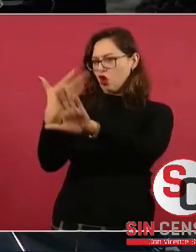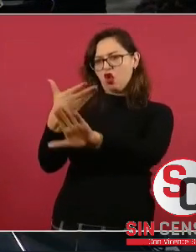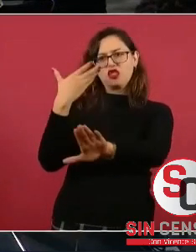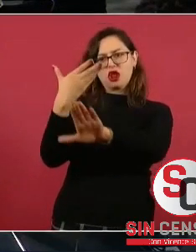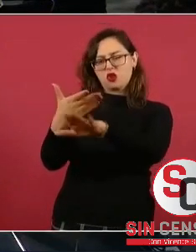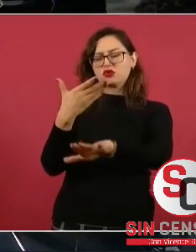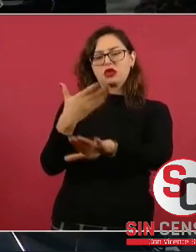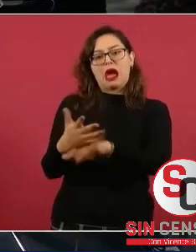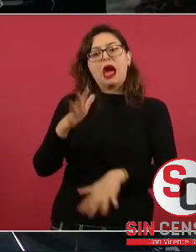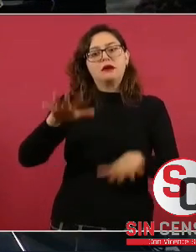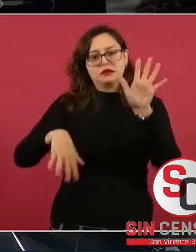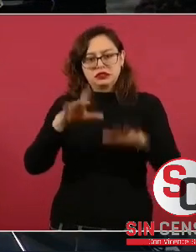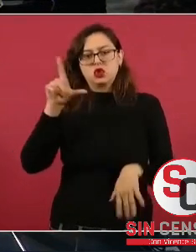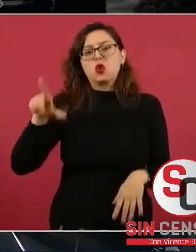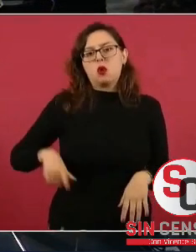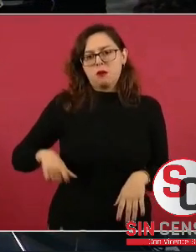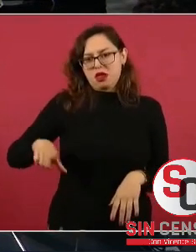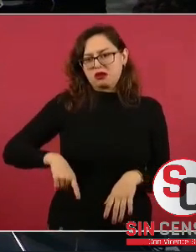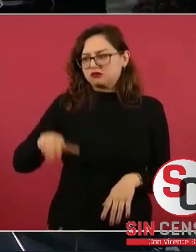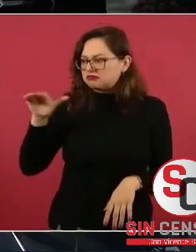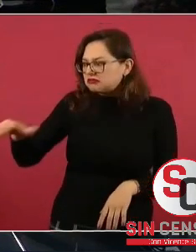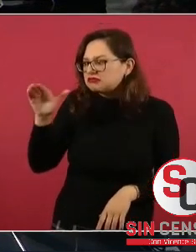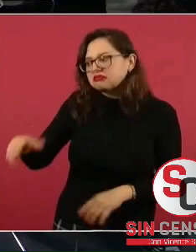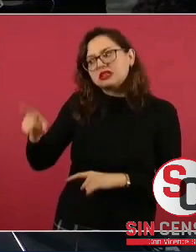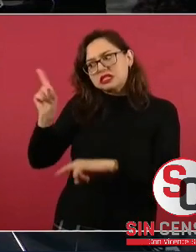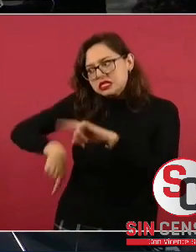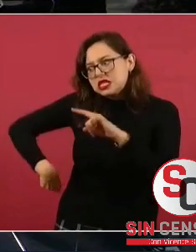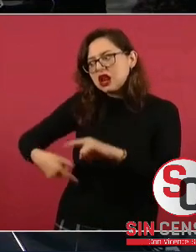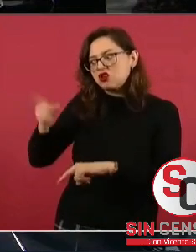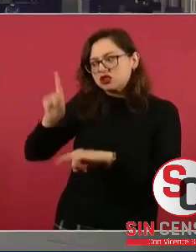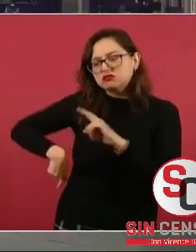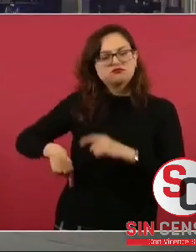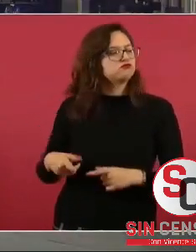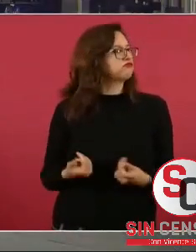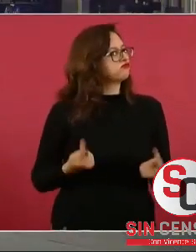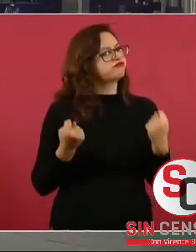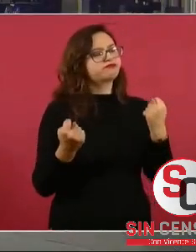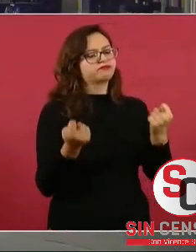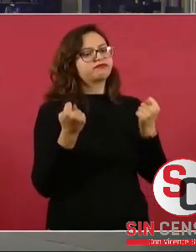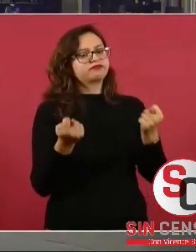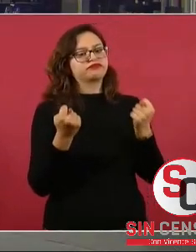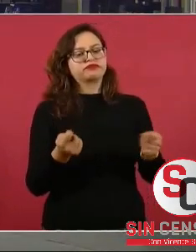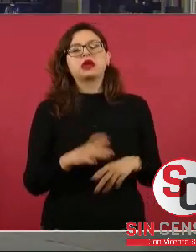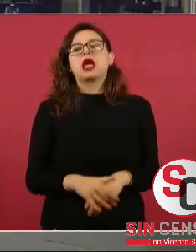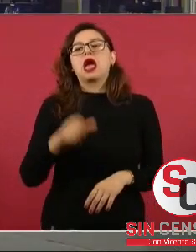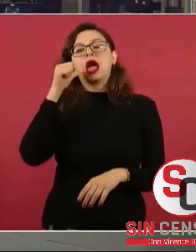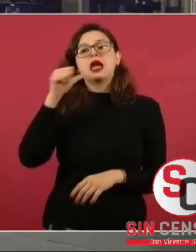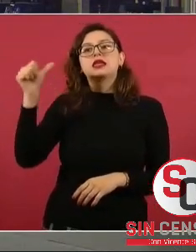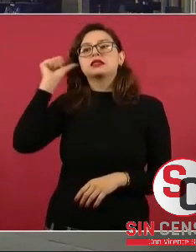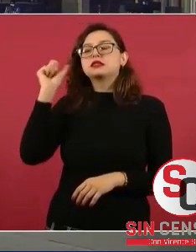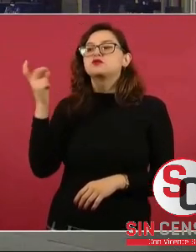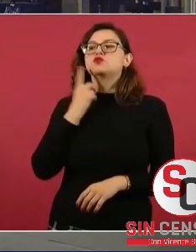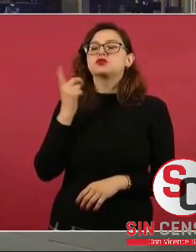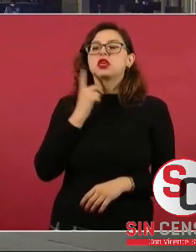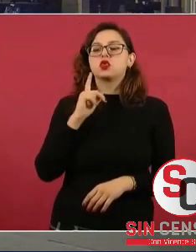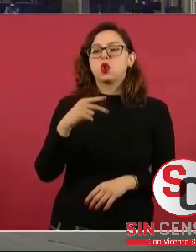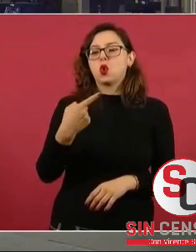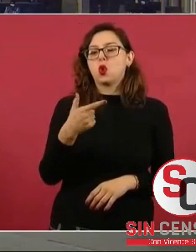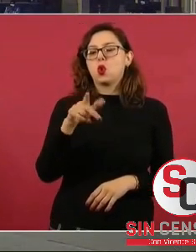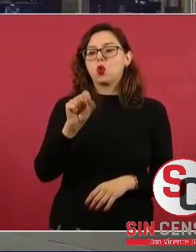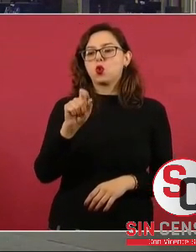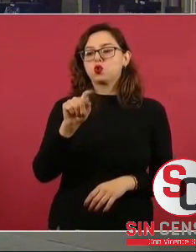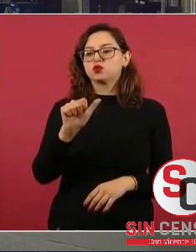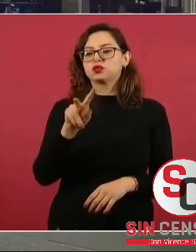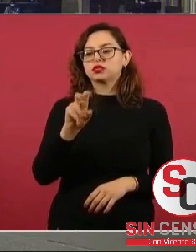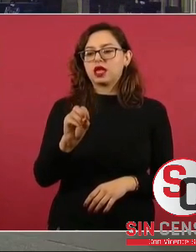bajar los tweets, sí, y que él los mantenía ahí de la crítica. Sí. Ayer el diputado Gustavo Cárdenas mencionaba, el